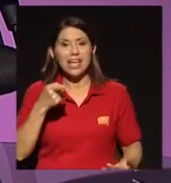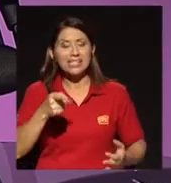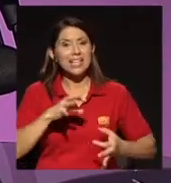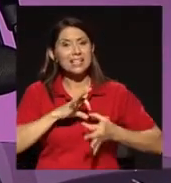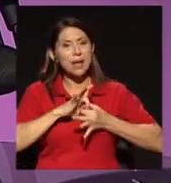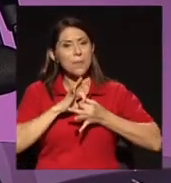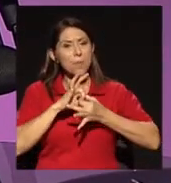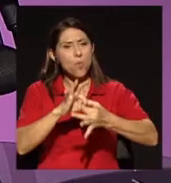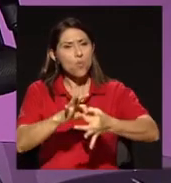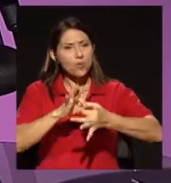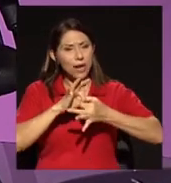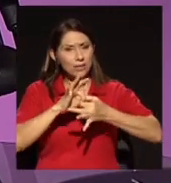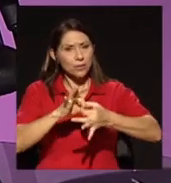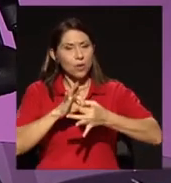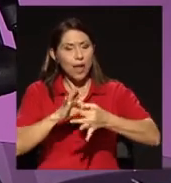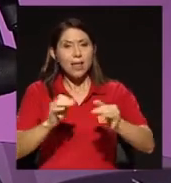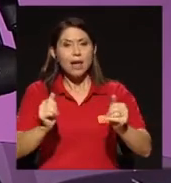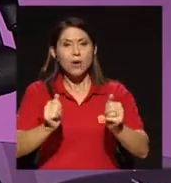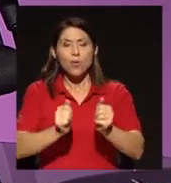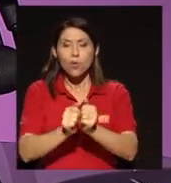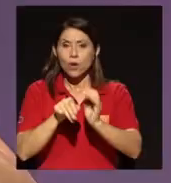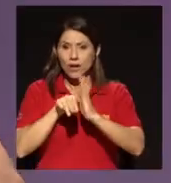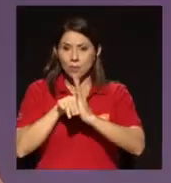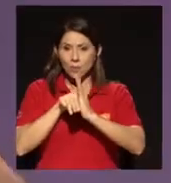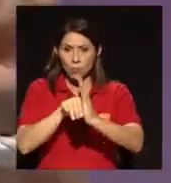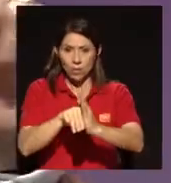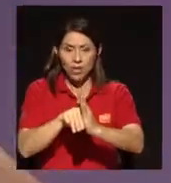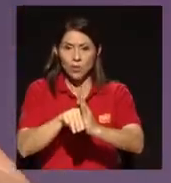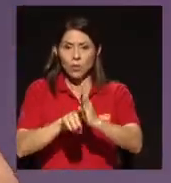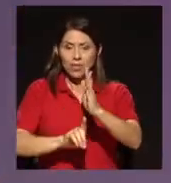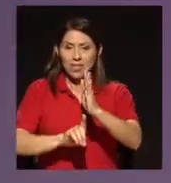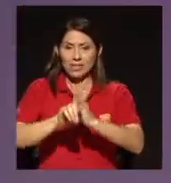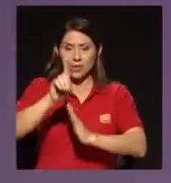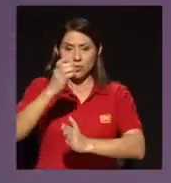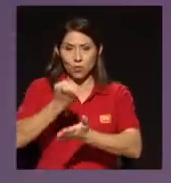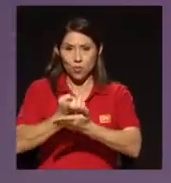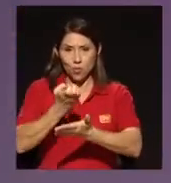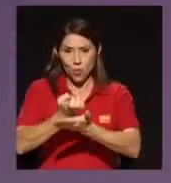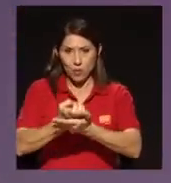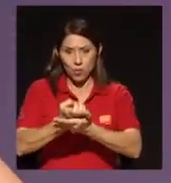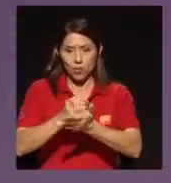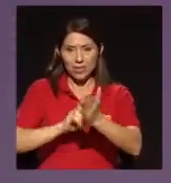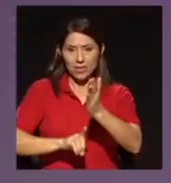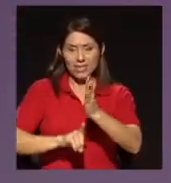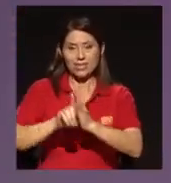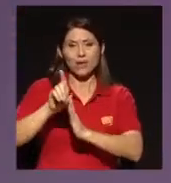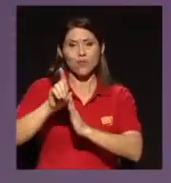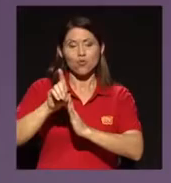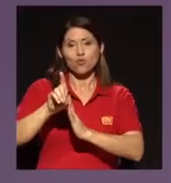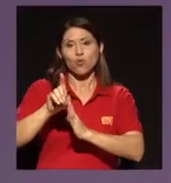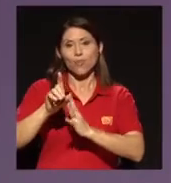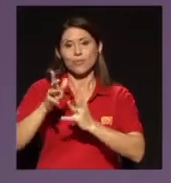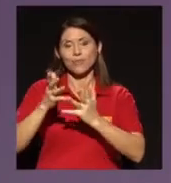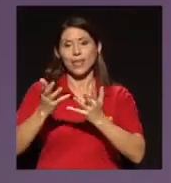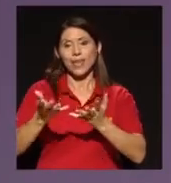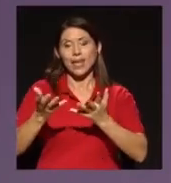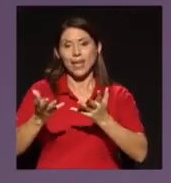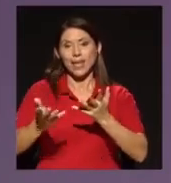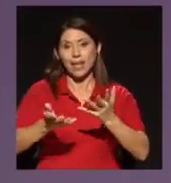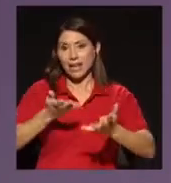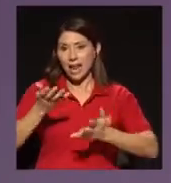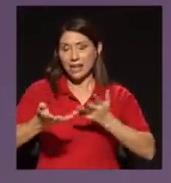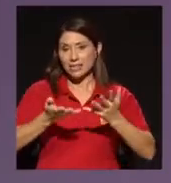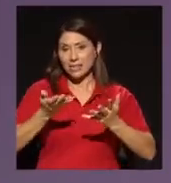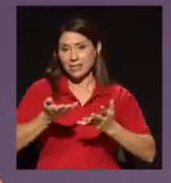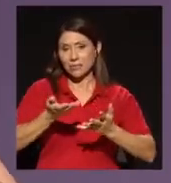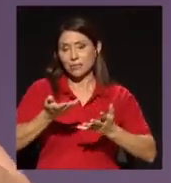¿verdad? Con lo que es el modelo también de desarrollo económico, desarrollo, lo que es las